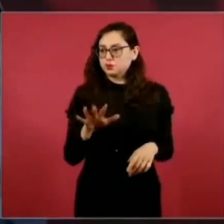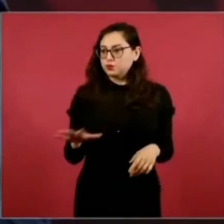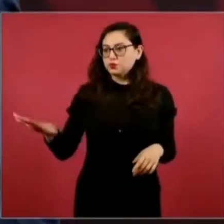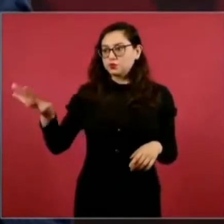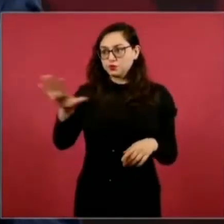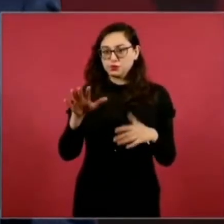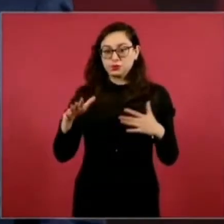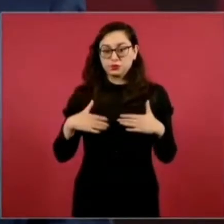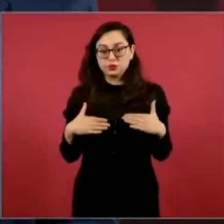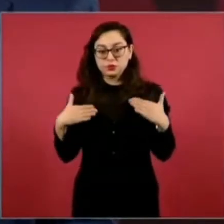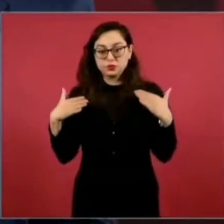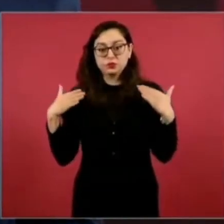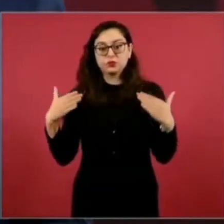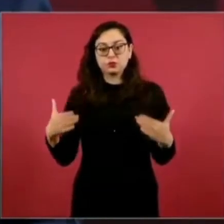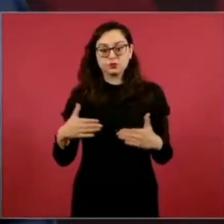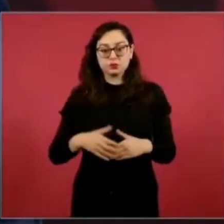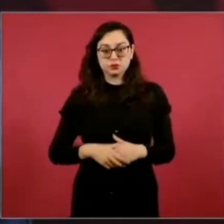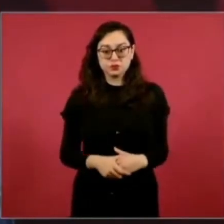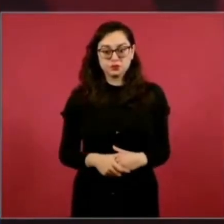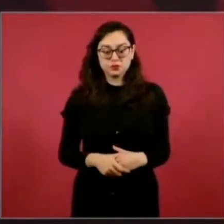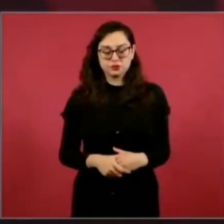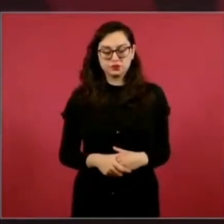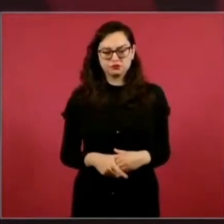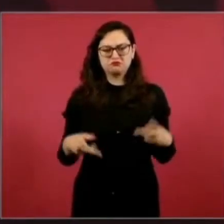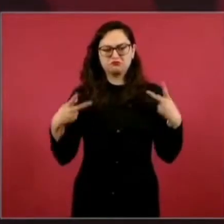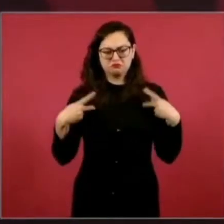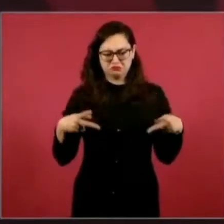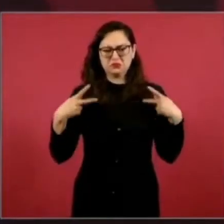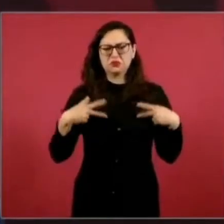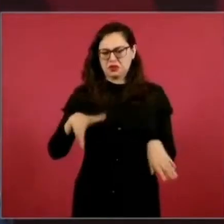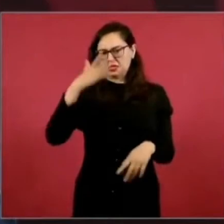el pueblo de México está muy consciente